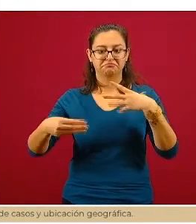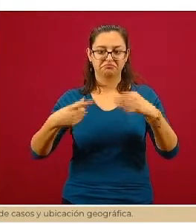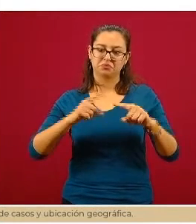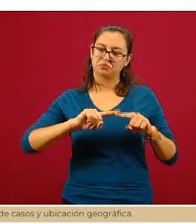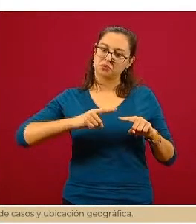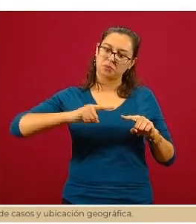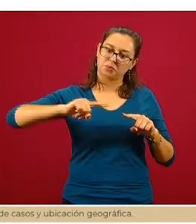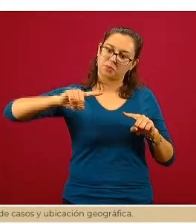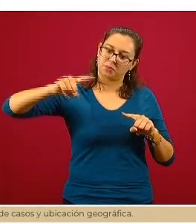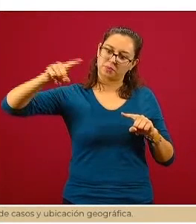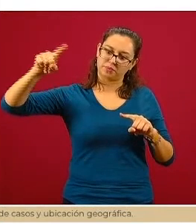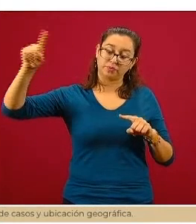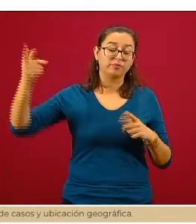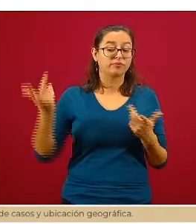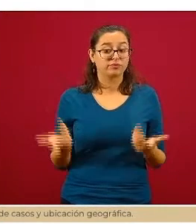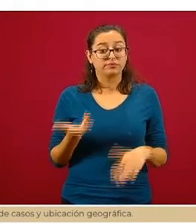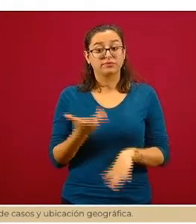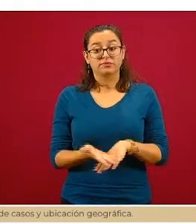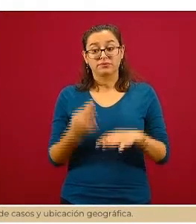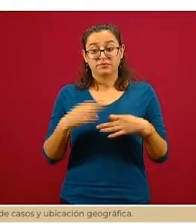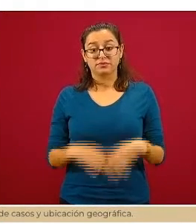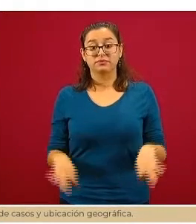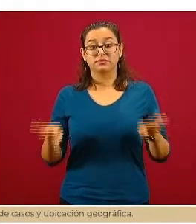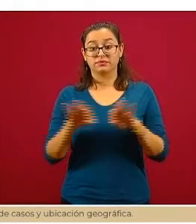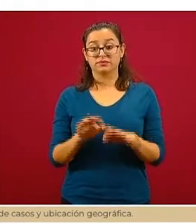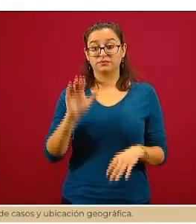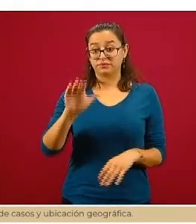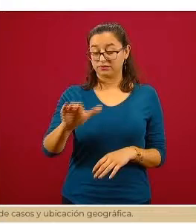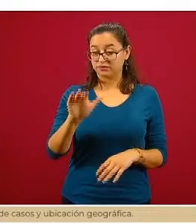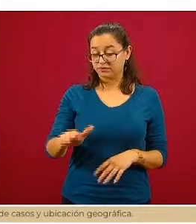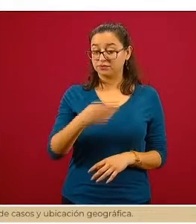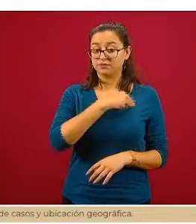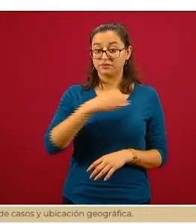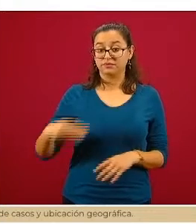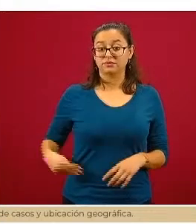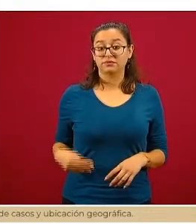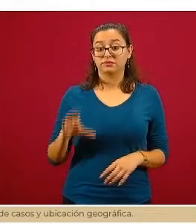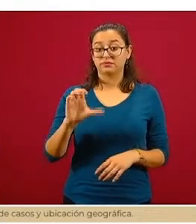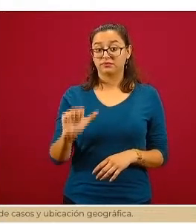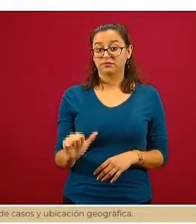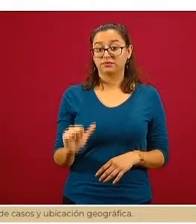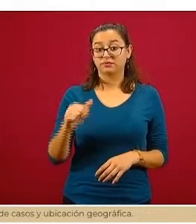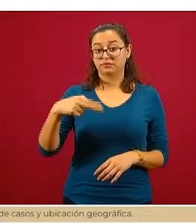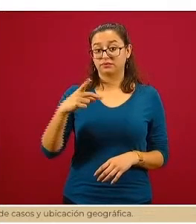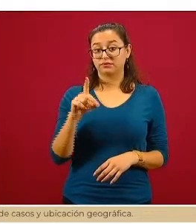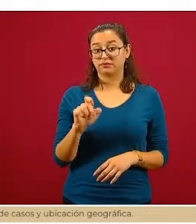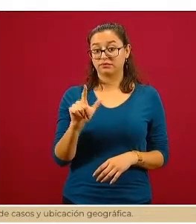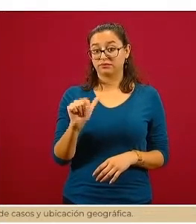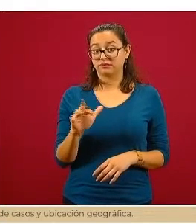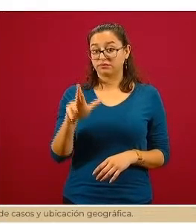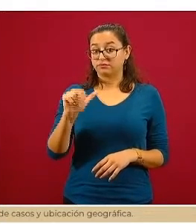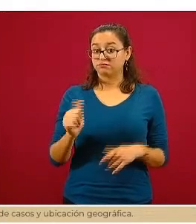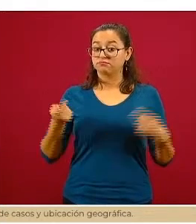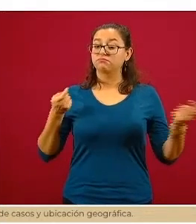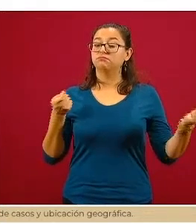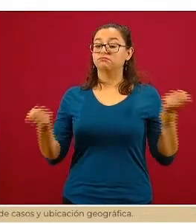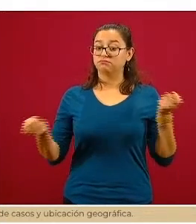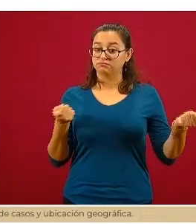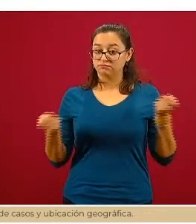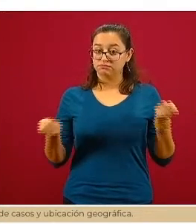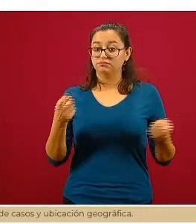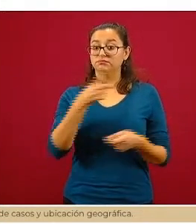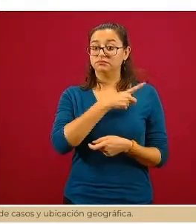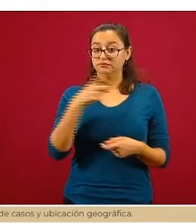pendiente que va hacia arriba. Entonces, muy importante a los residentes del municipio de Candelaria continuar con